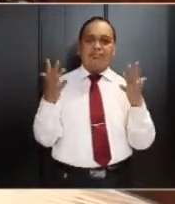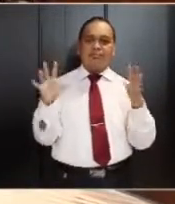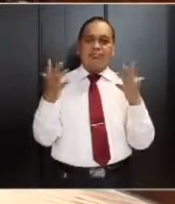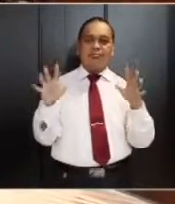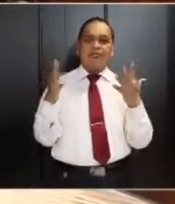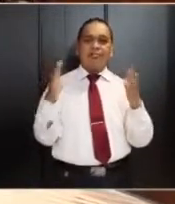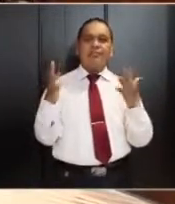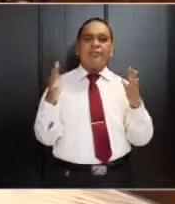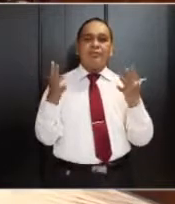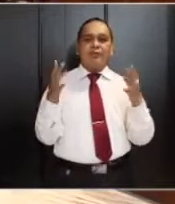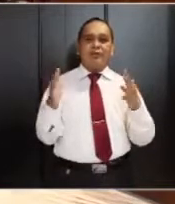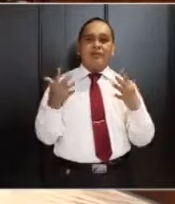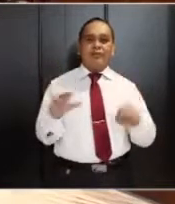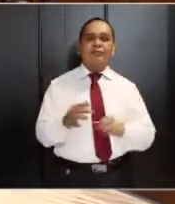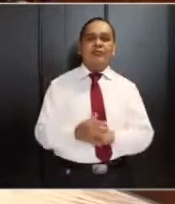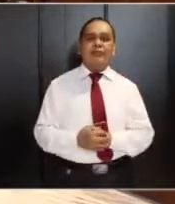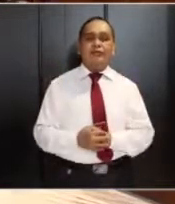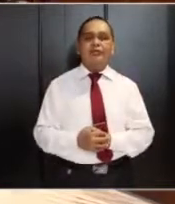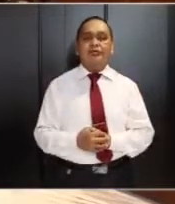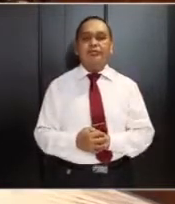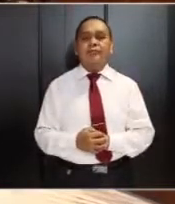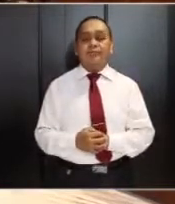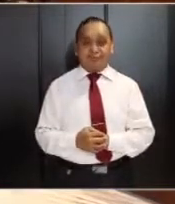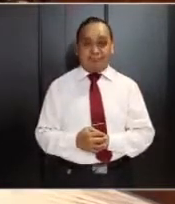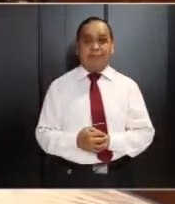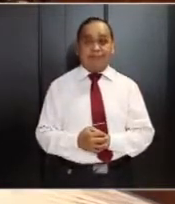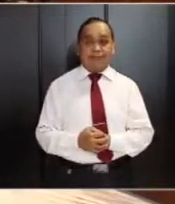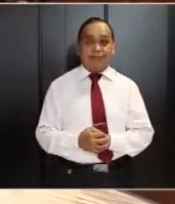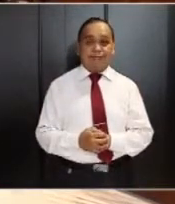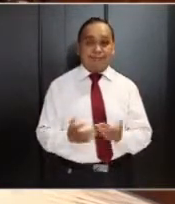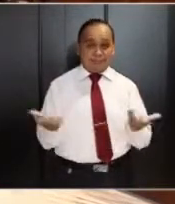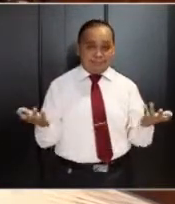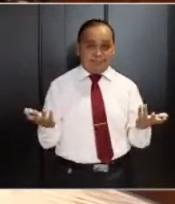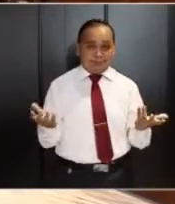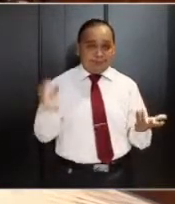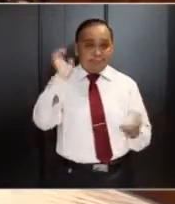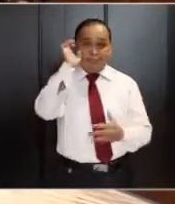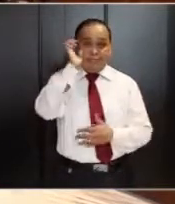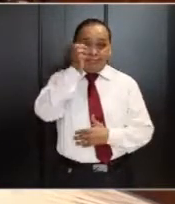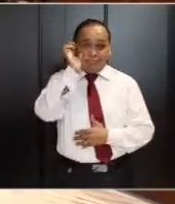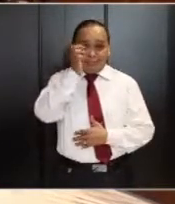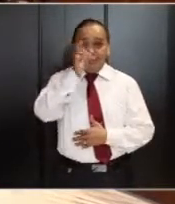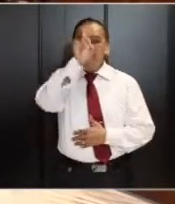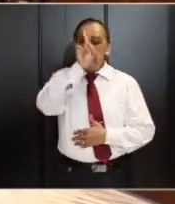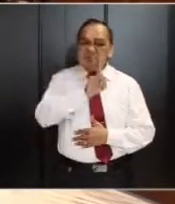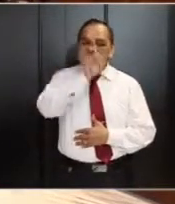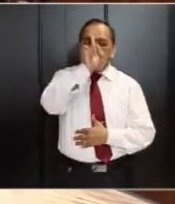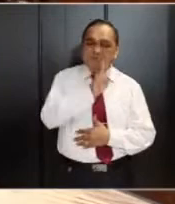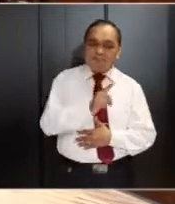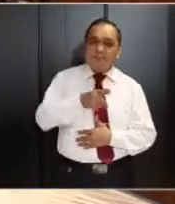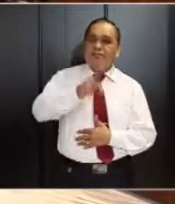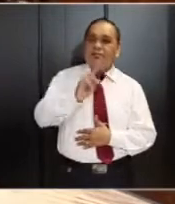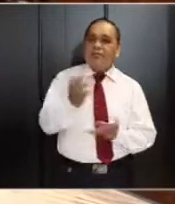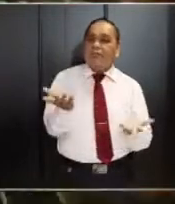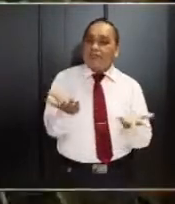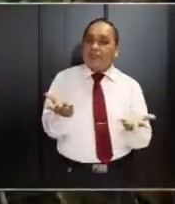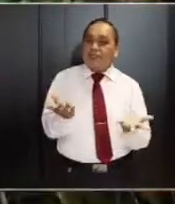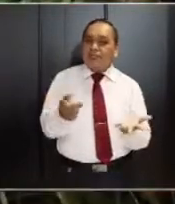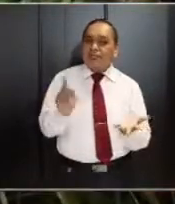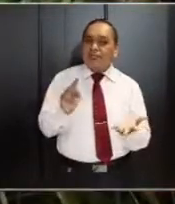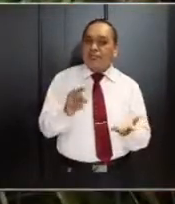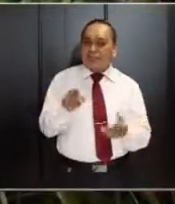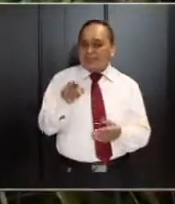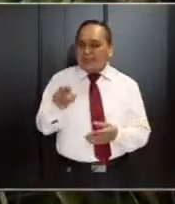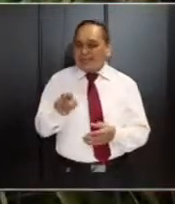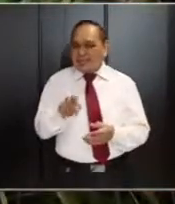Precisas, muy precisas las aclaraciones y una a una desmienten a Eliseo Fernández Montúfar. Lo lamentable es que esa actitud